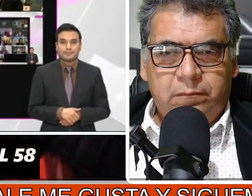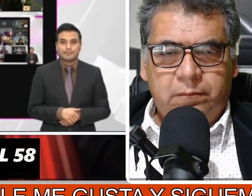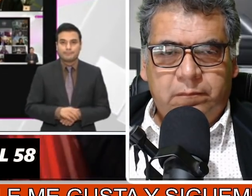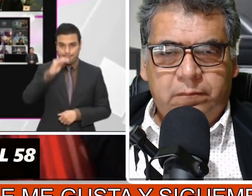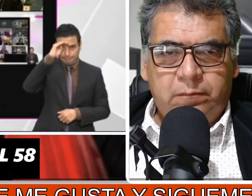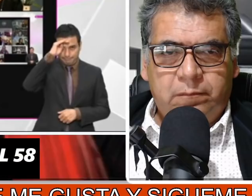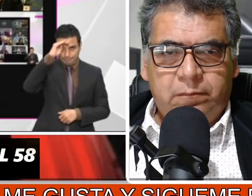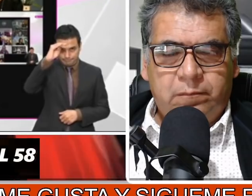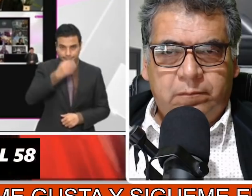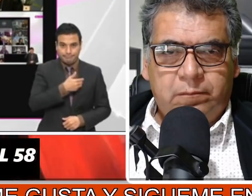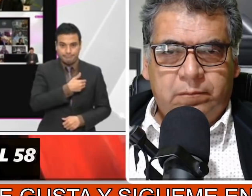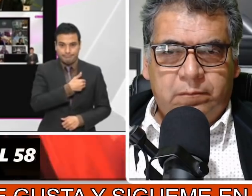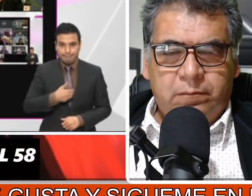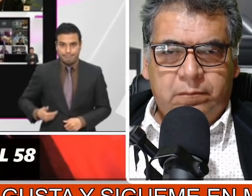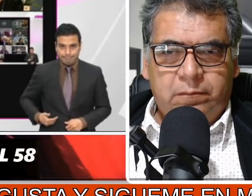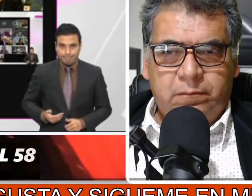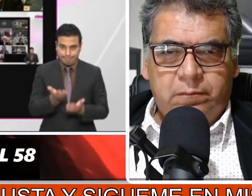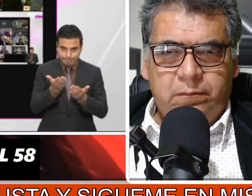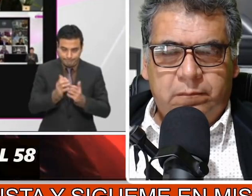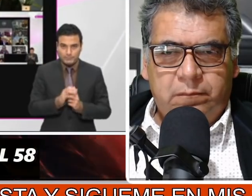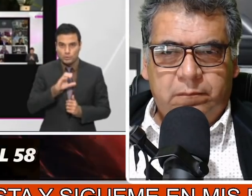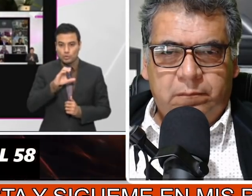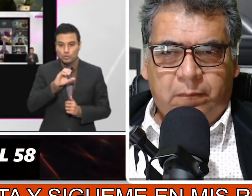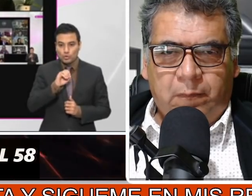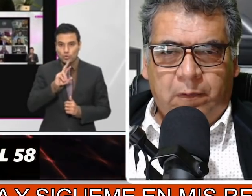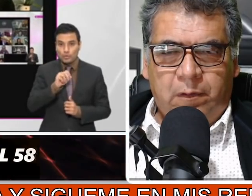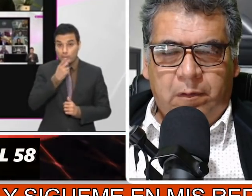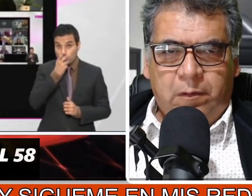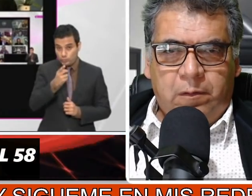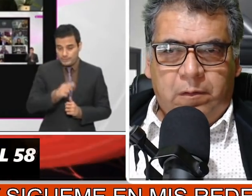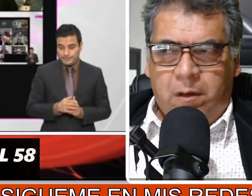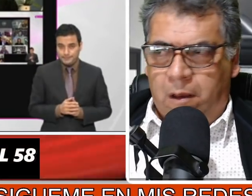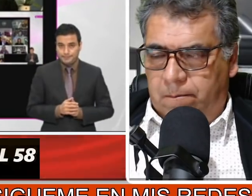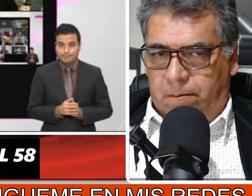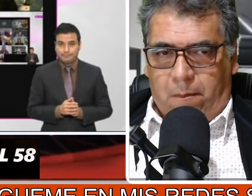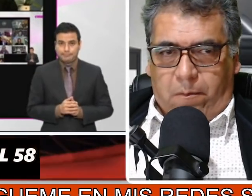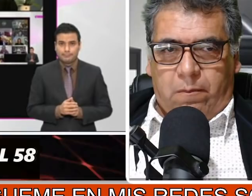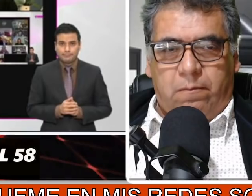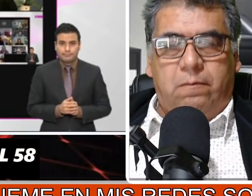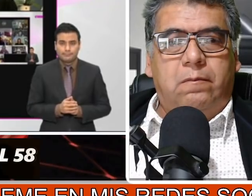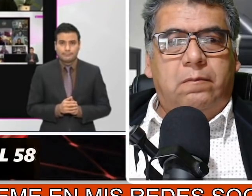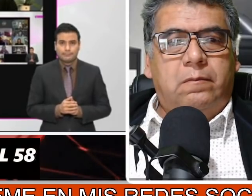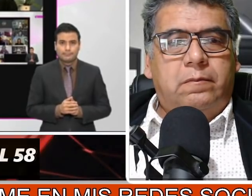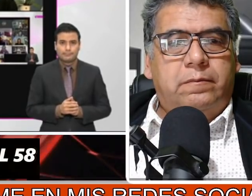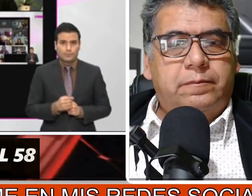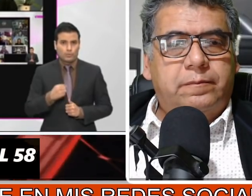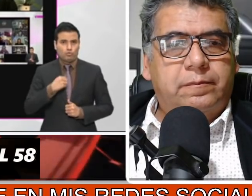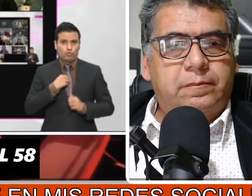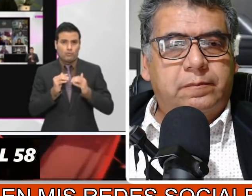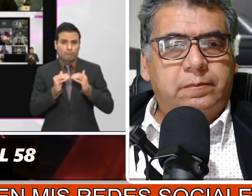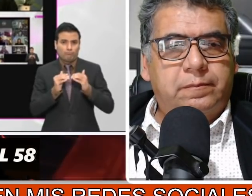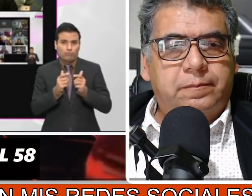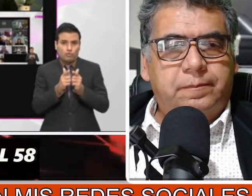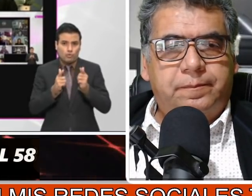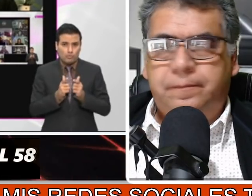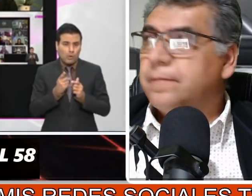Señor presidente Lorenzo Córdoba, cuando usted dice que está por encima de todos, de los partidos,